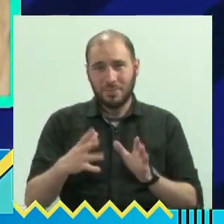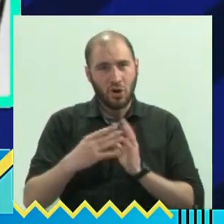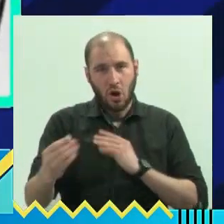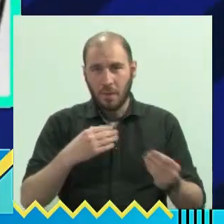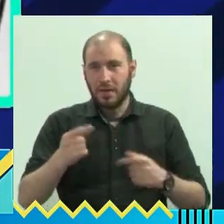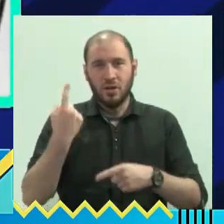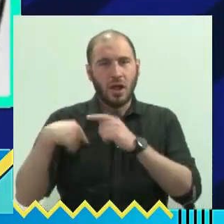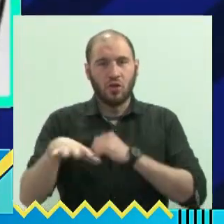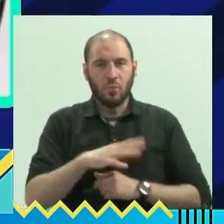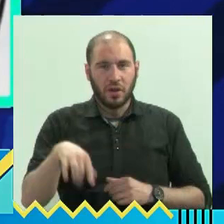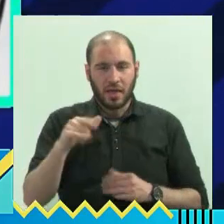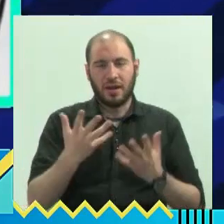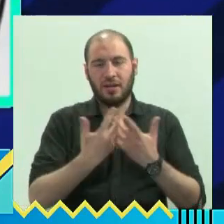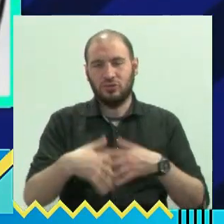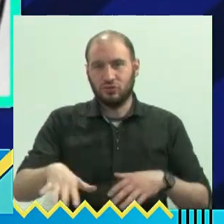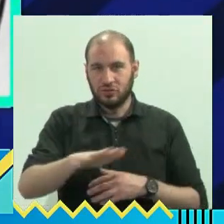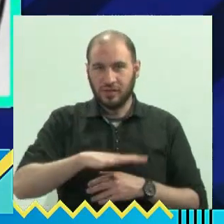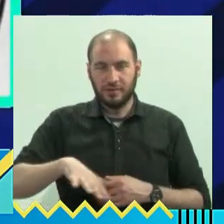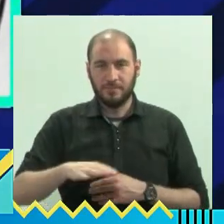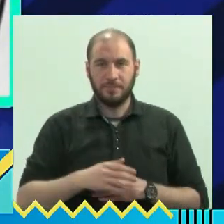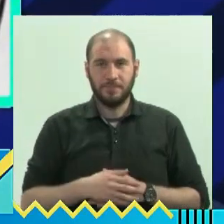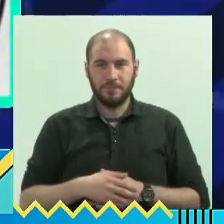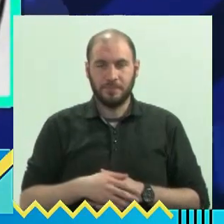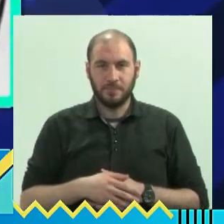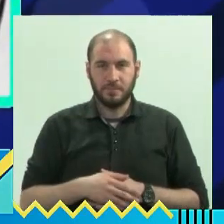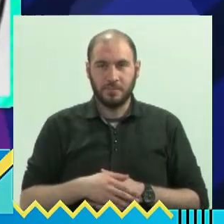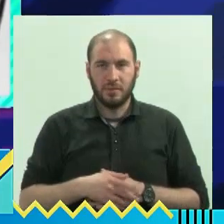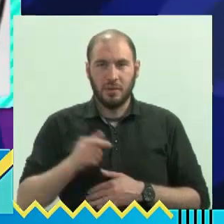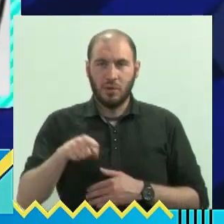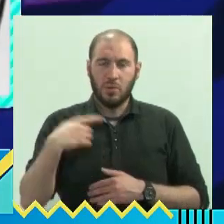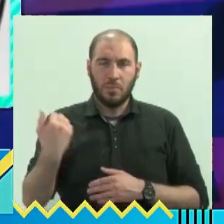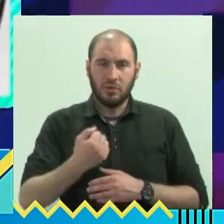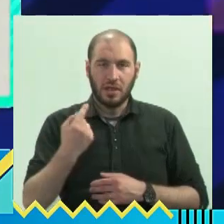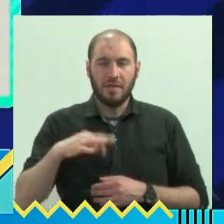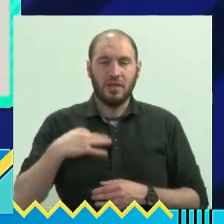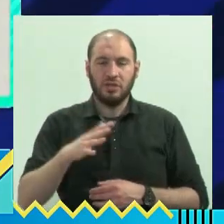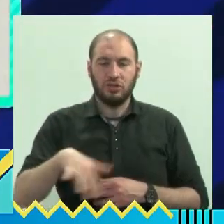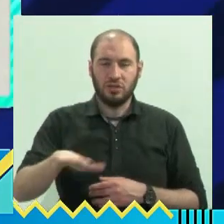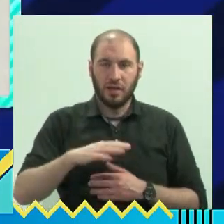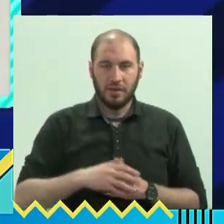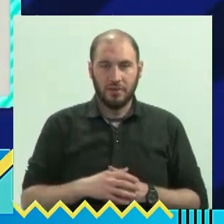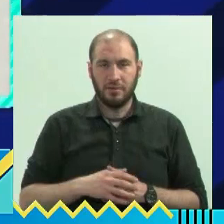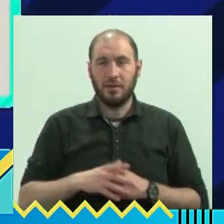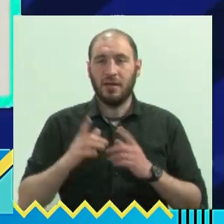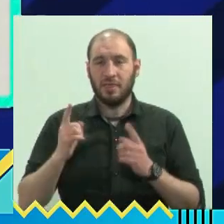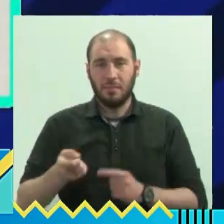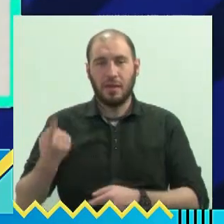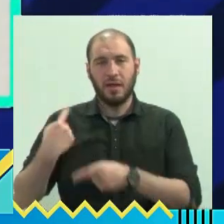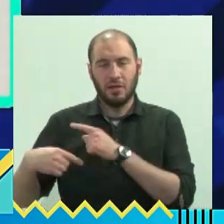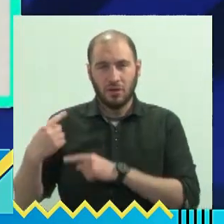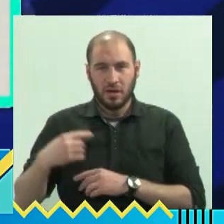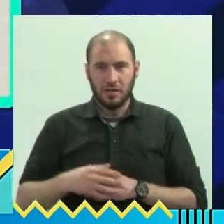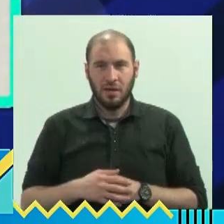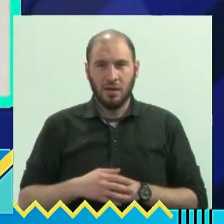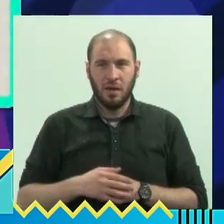comunidad, de relaciones sociales. Entonces es muy importante para la vida social. Y aparte son historias que